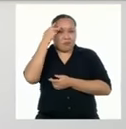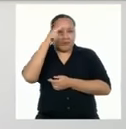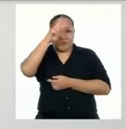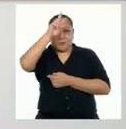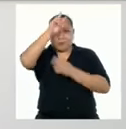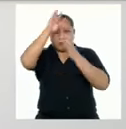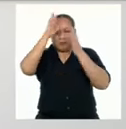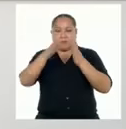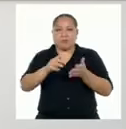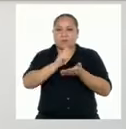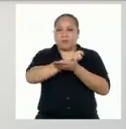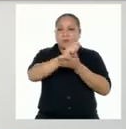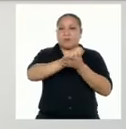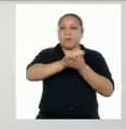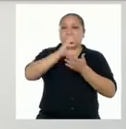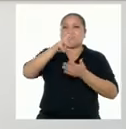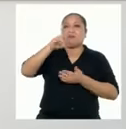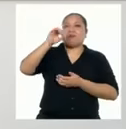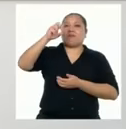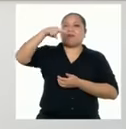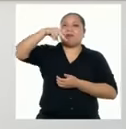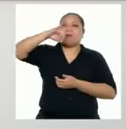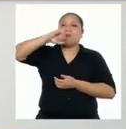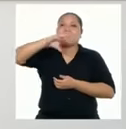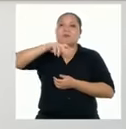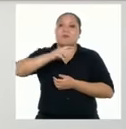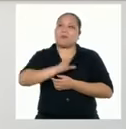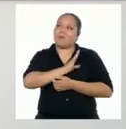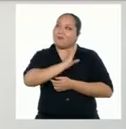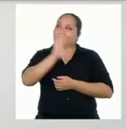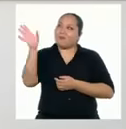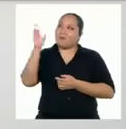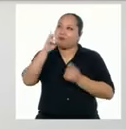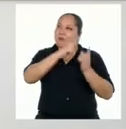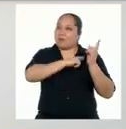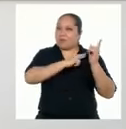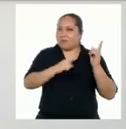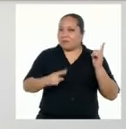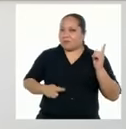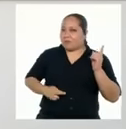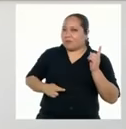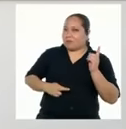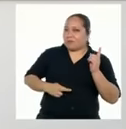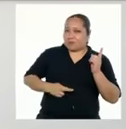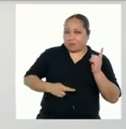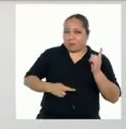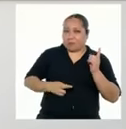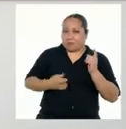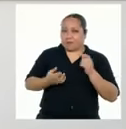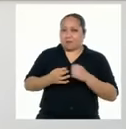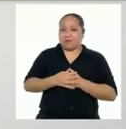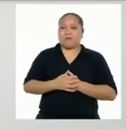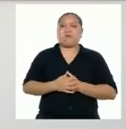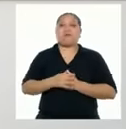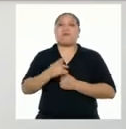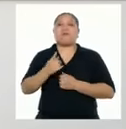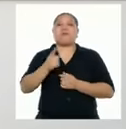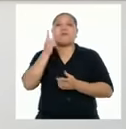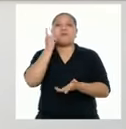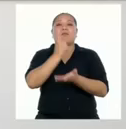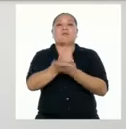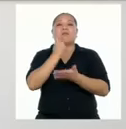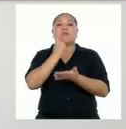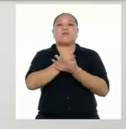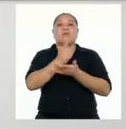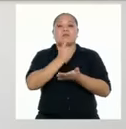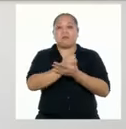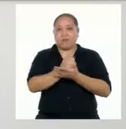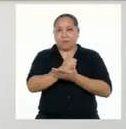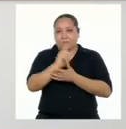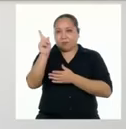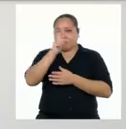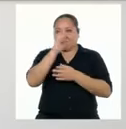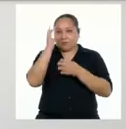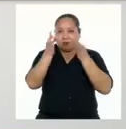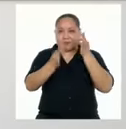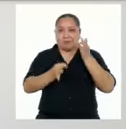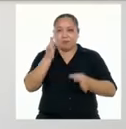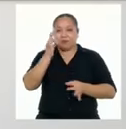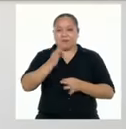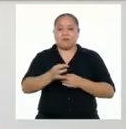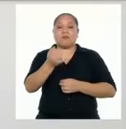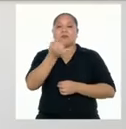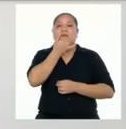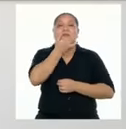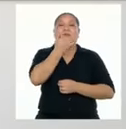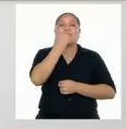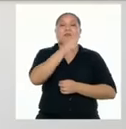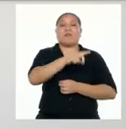escribió una crónica dirigida a un rey español para denunciar los abusos e injusticias que ocurrían